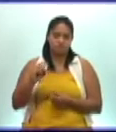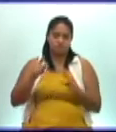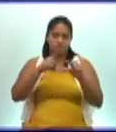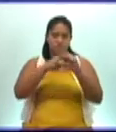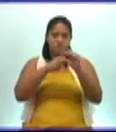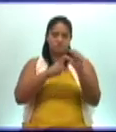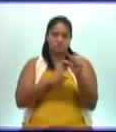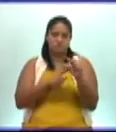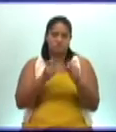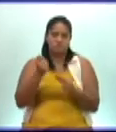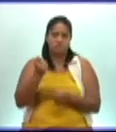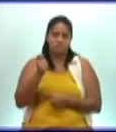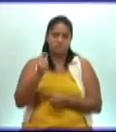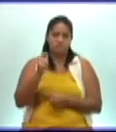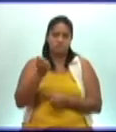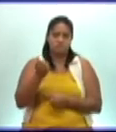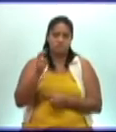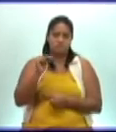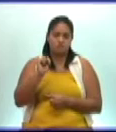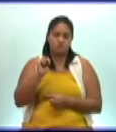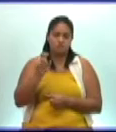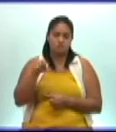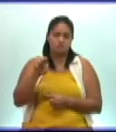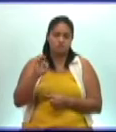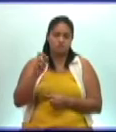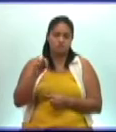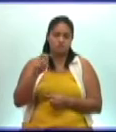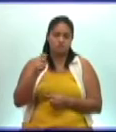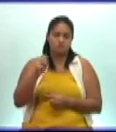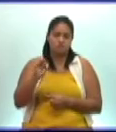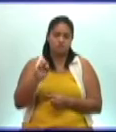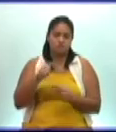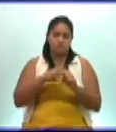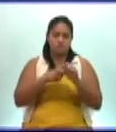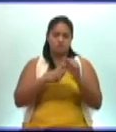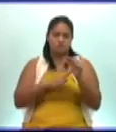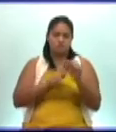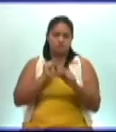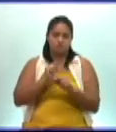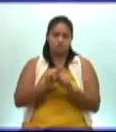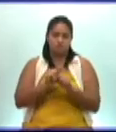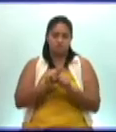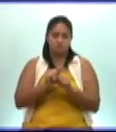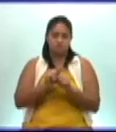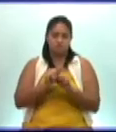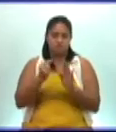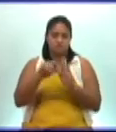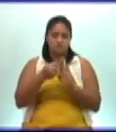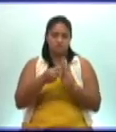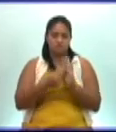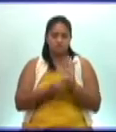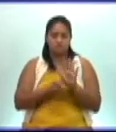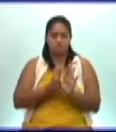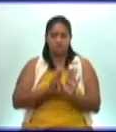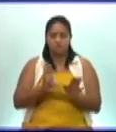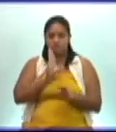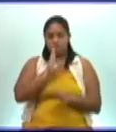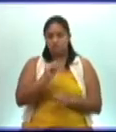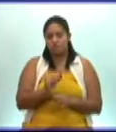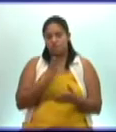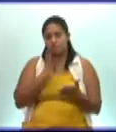pequeños. Y entonces estos elementos, que ya no es la primera vez que mencionamos en las clases de física,